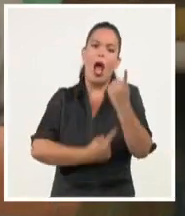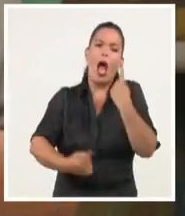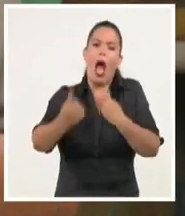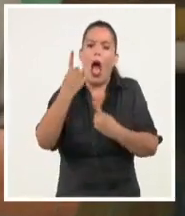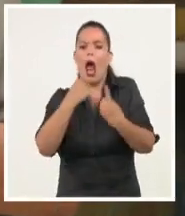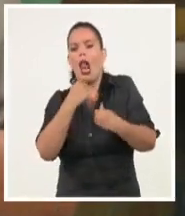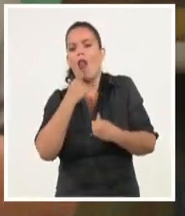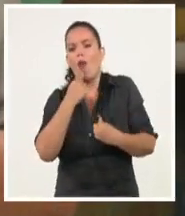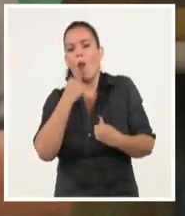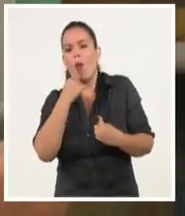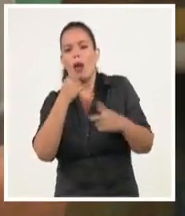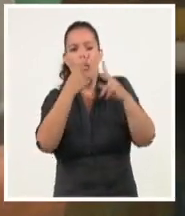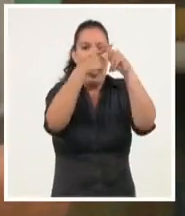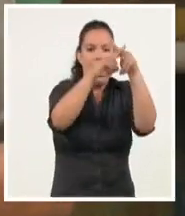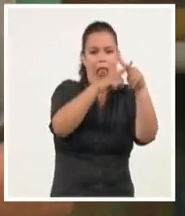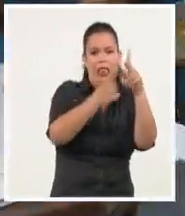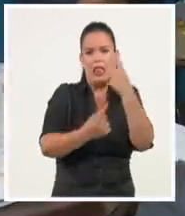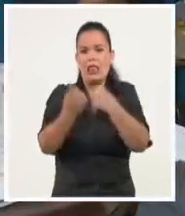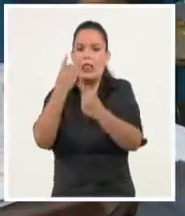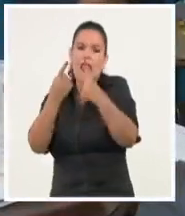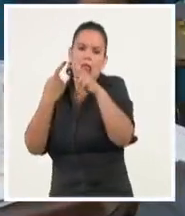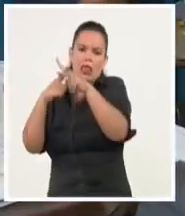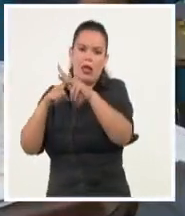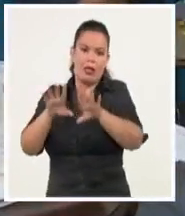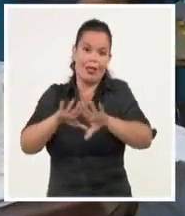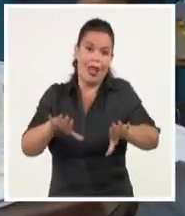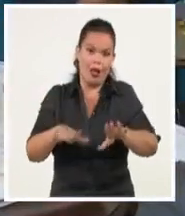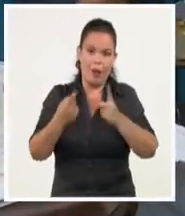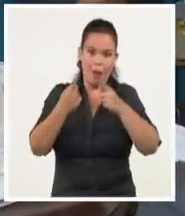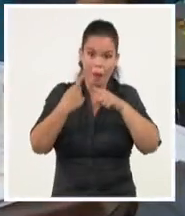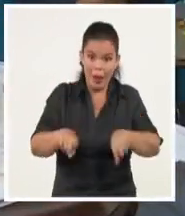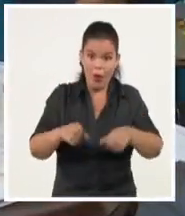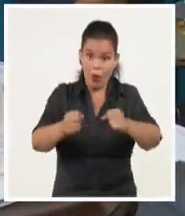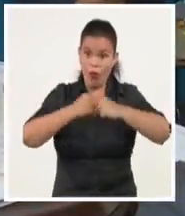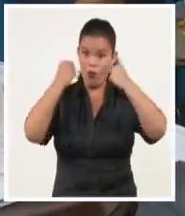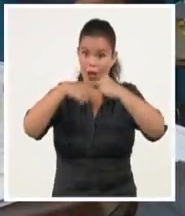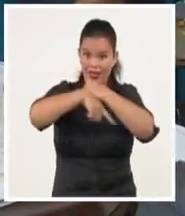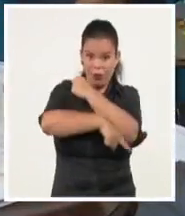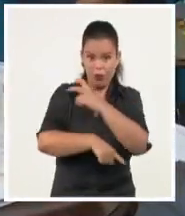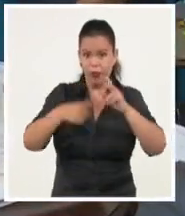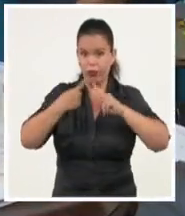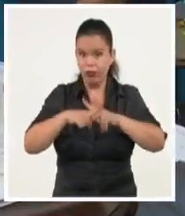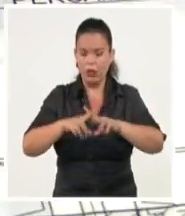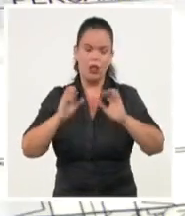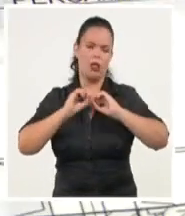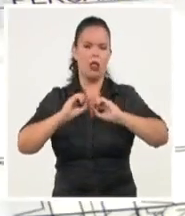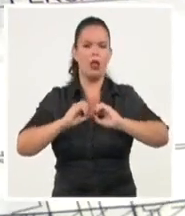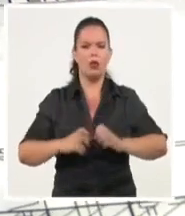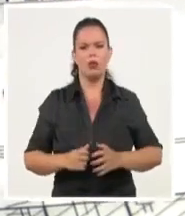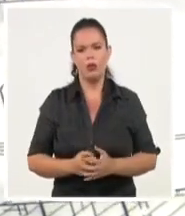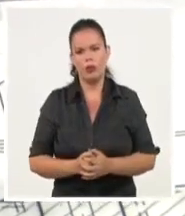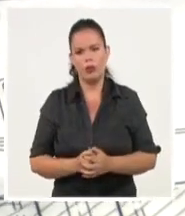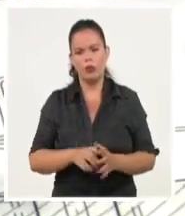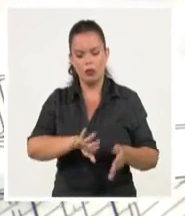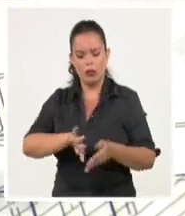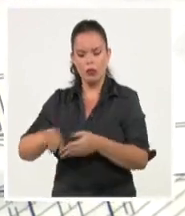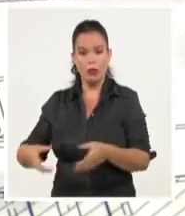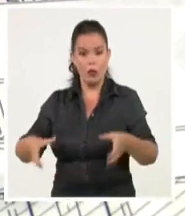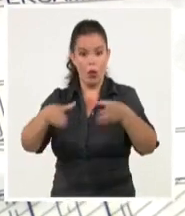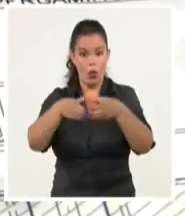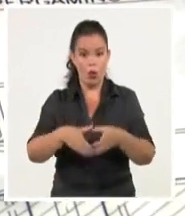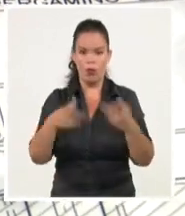parciales por oportunidades. Expertos, ingenieros y técnicos de la Unión Eléctrica comenzaron la